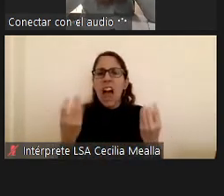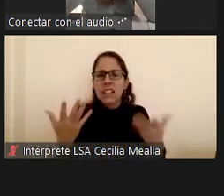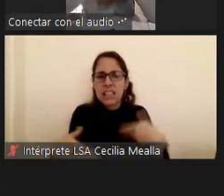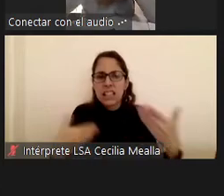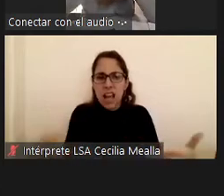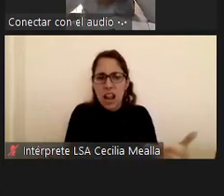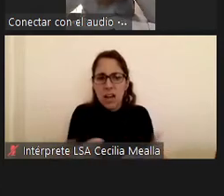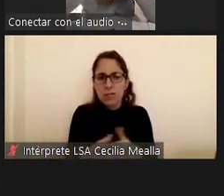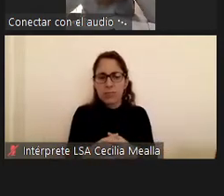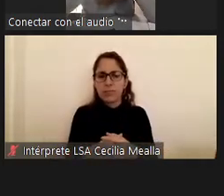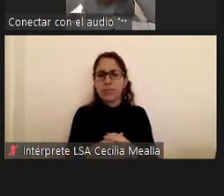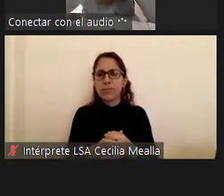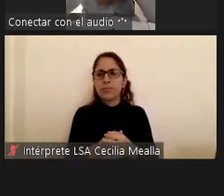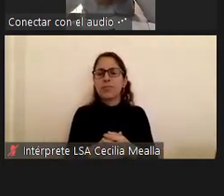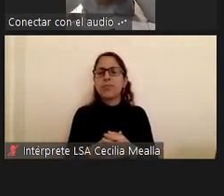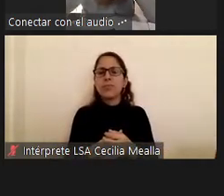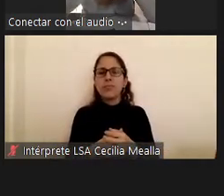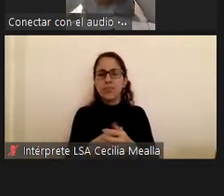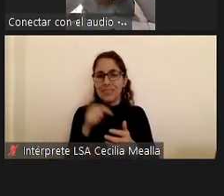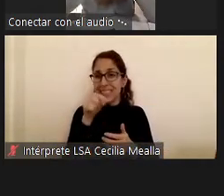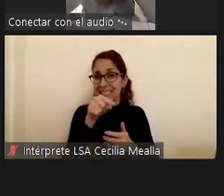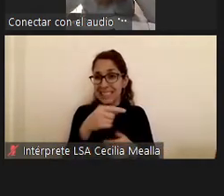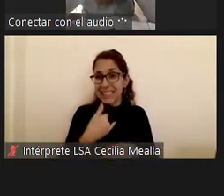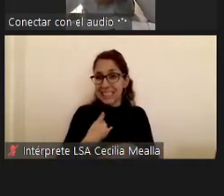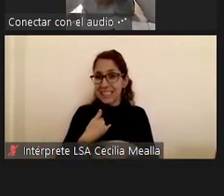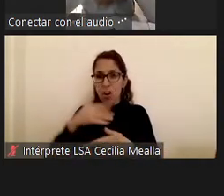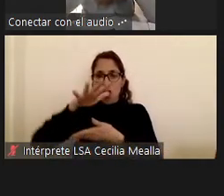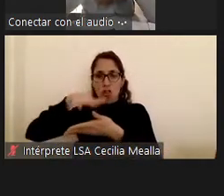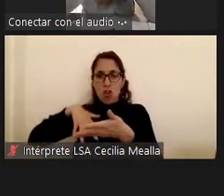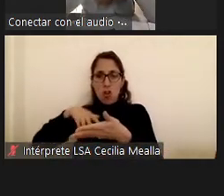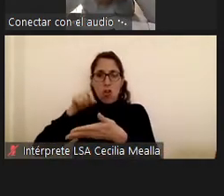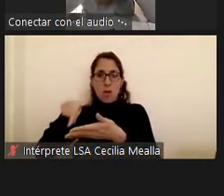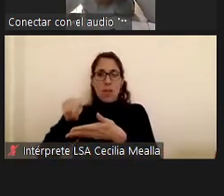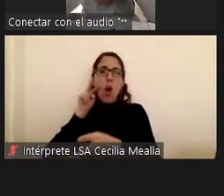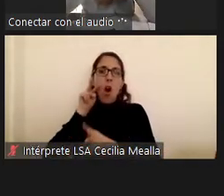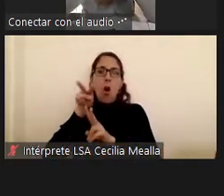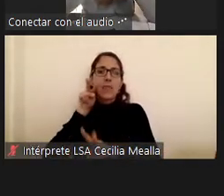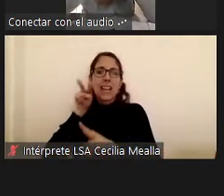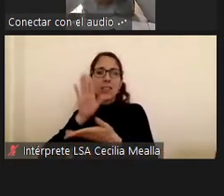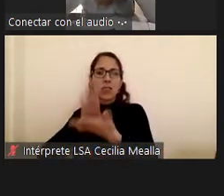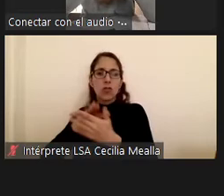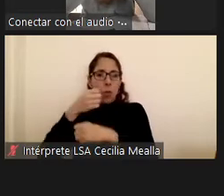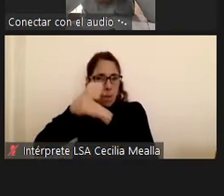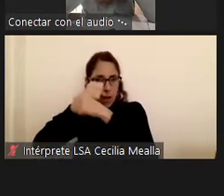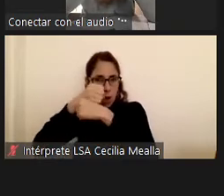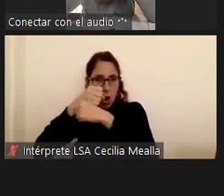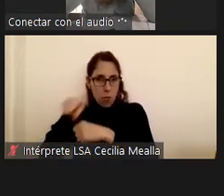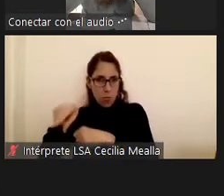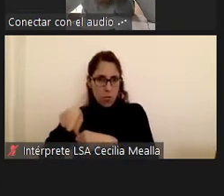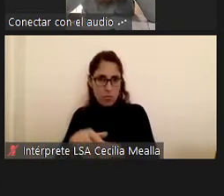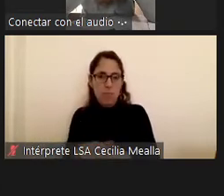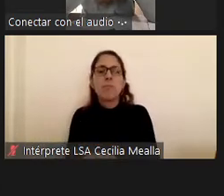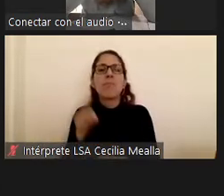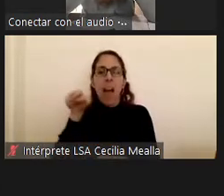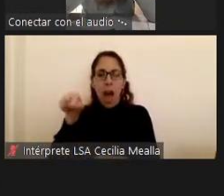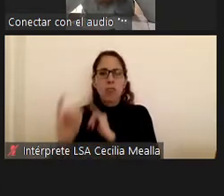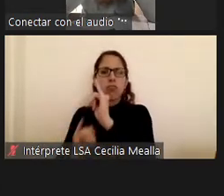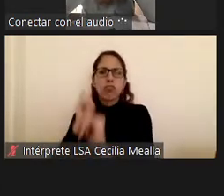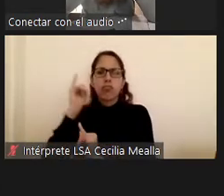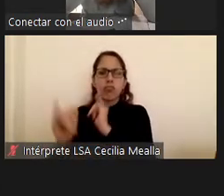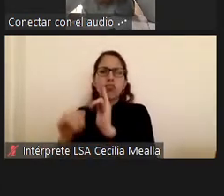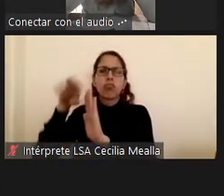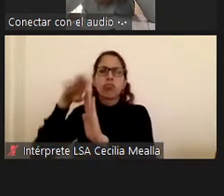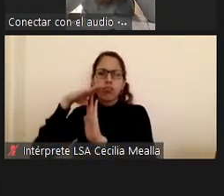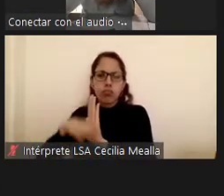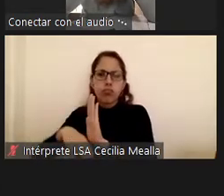Justamente con lo que hablábamos. Esto está en el documento de la observación microscópica. ¿Sí? Ahí está el fundamento de